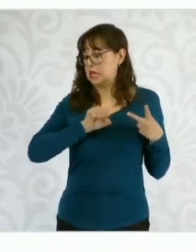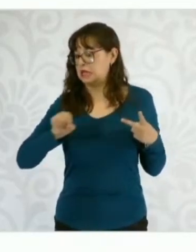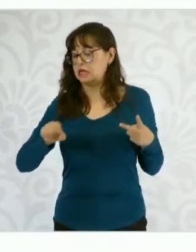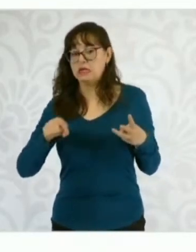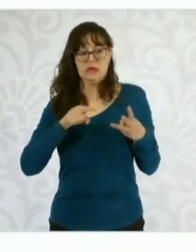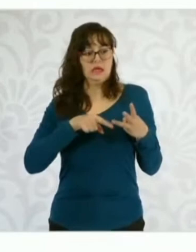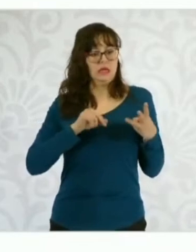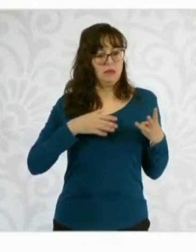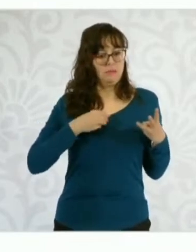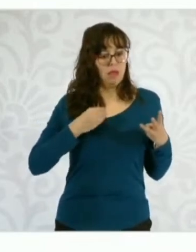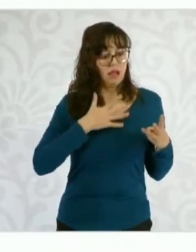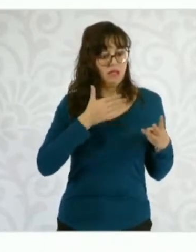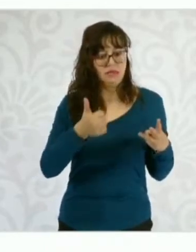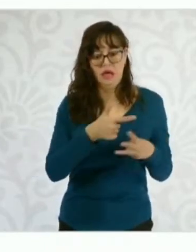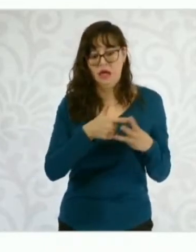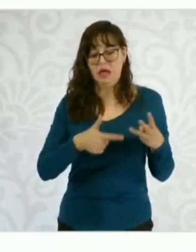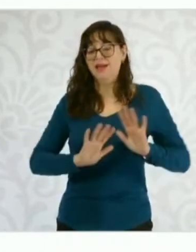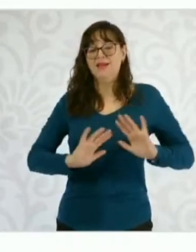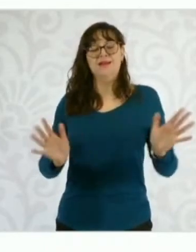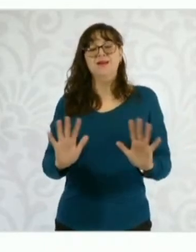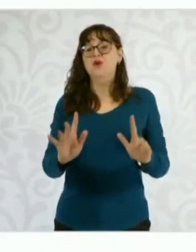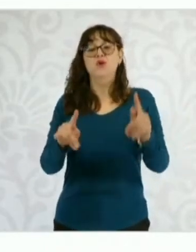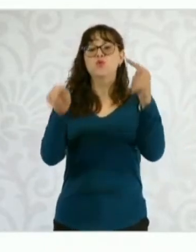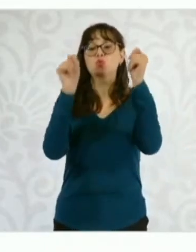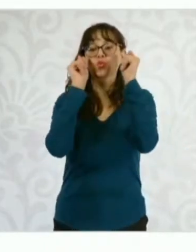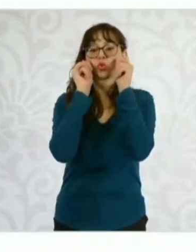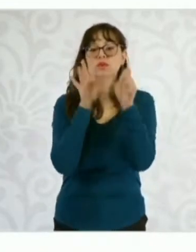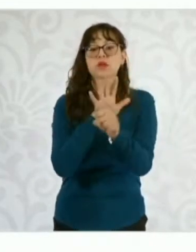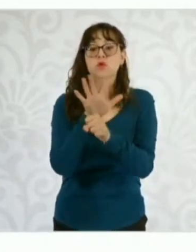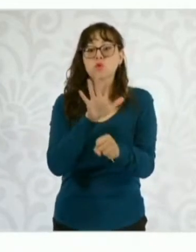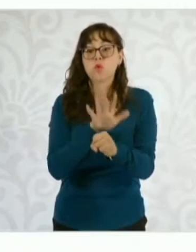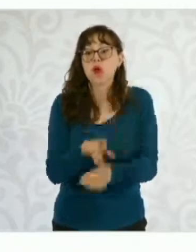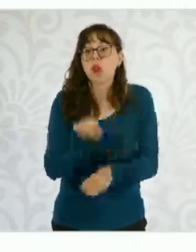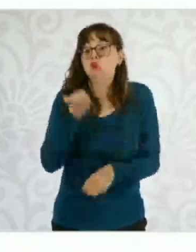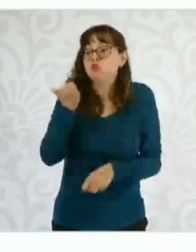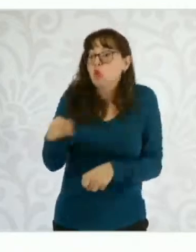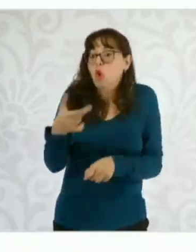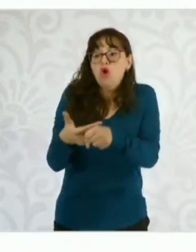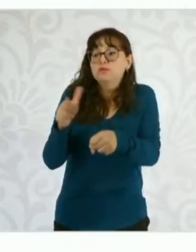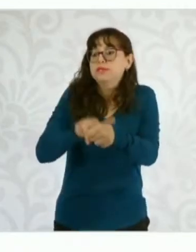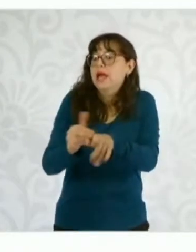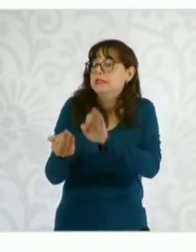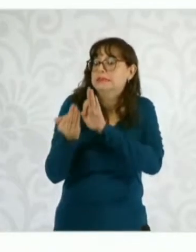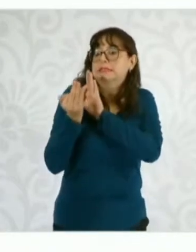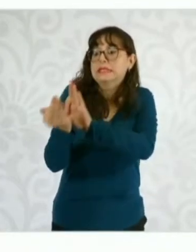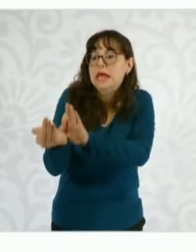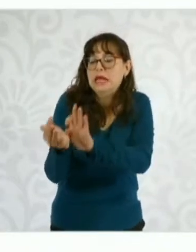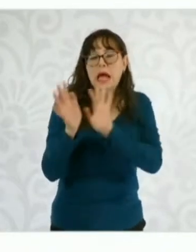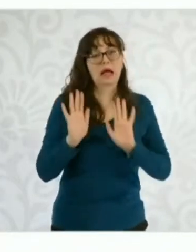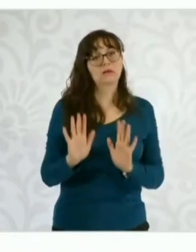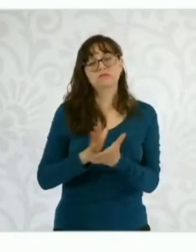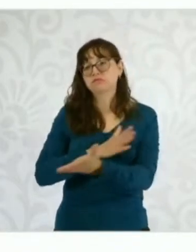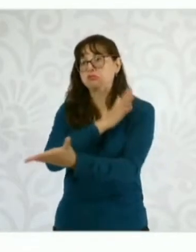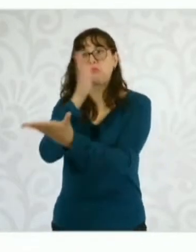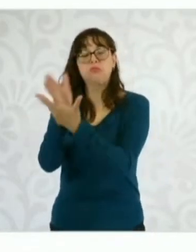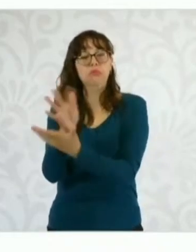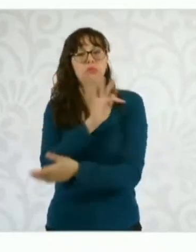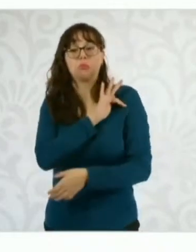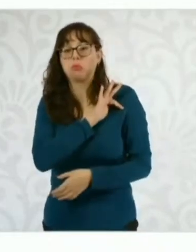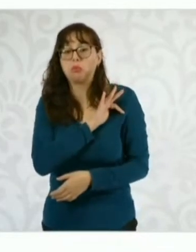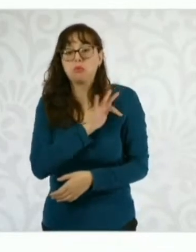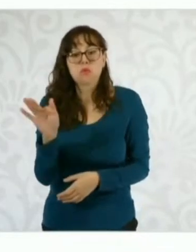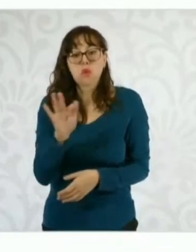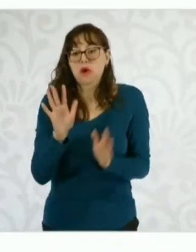de salud nos pongamos de acuerdo para que cualquier persona que tenga una necesidad pueda acudir a cualquier unidad de salud independientemente de su